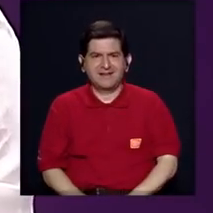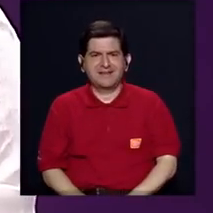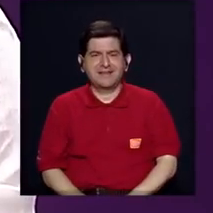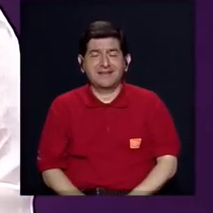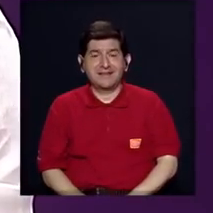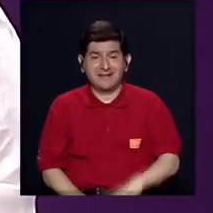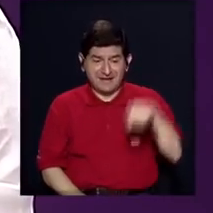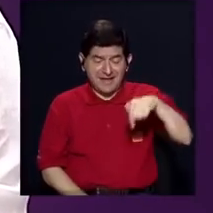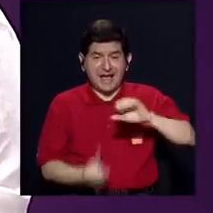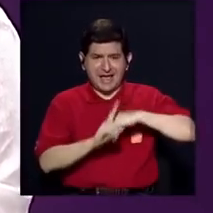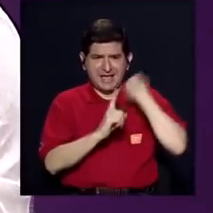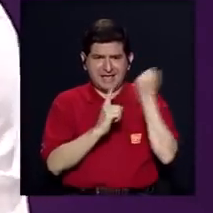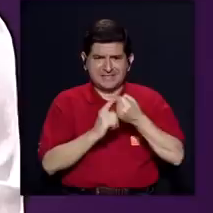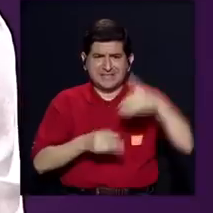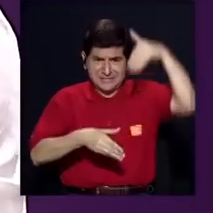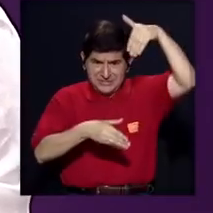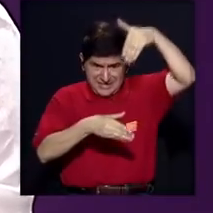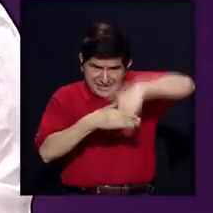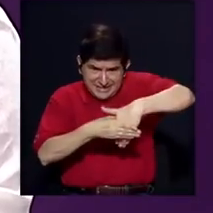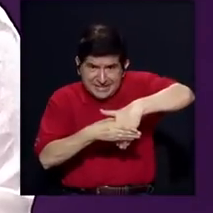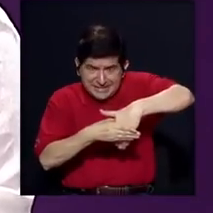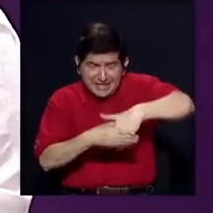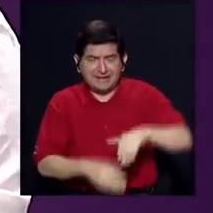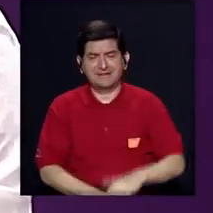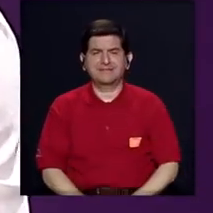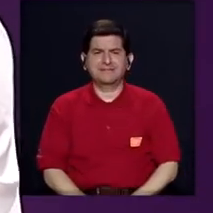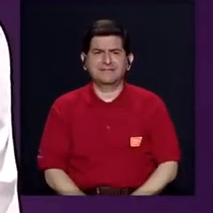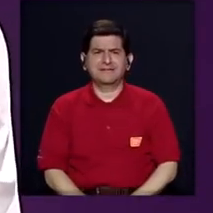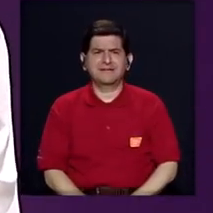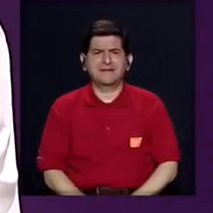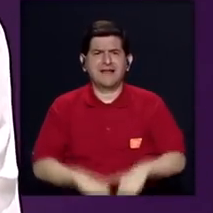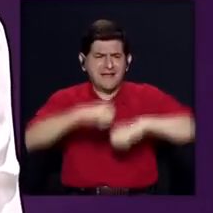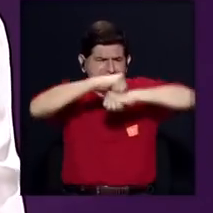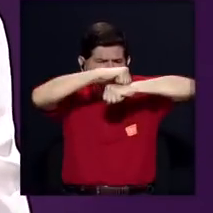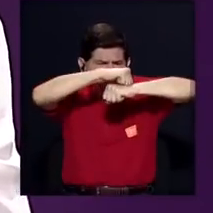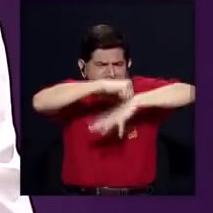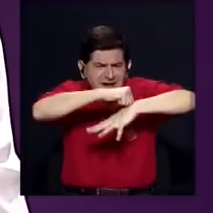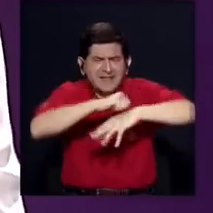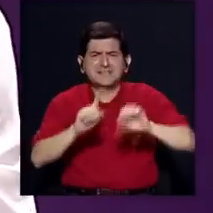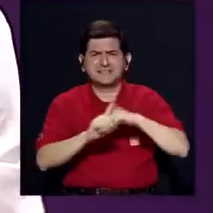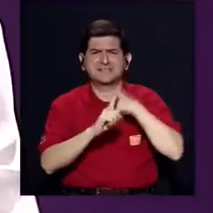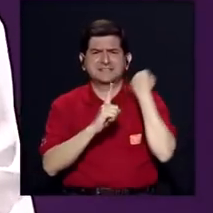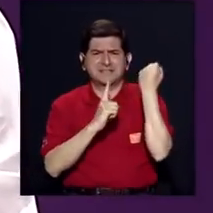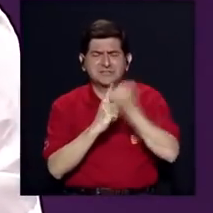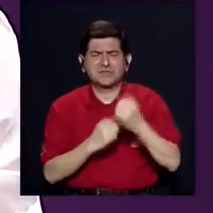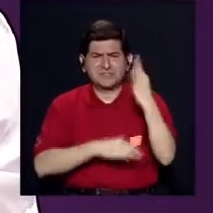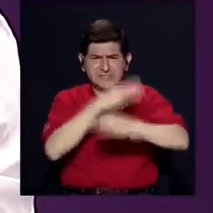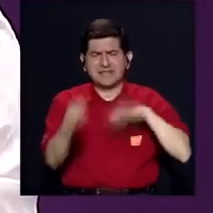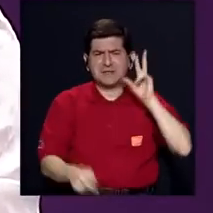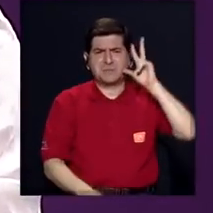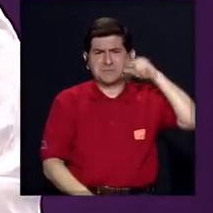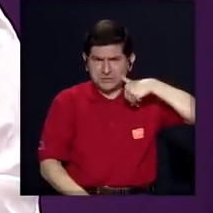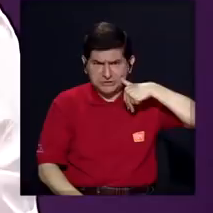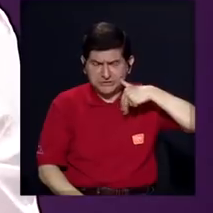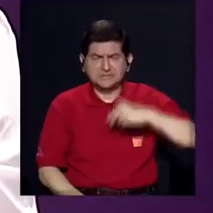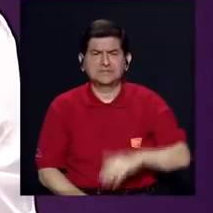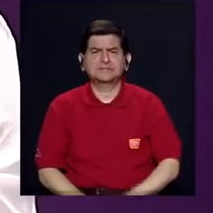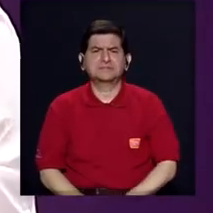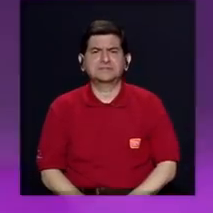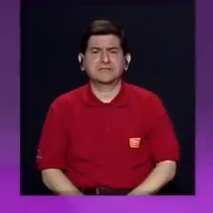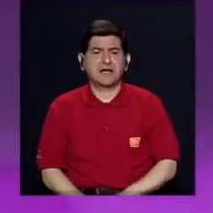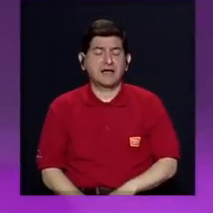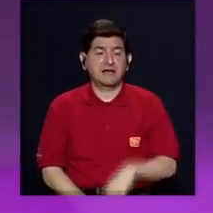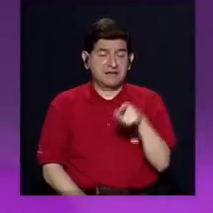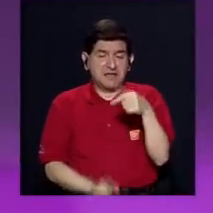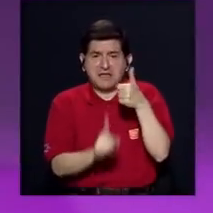nuestra sociedad que tiene su raigambre en una sociedad machista en una sociedad que